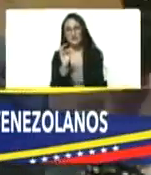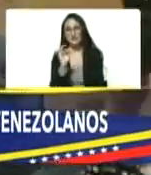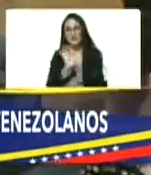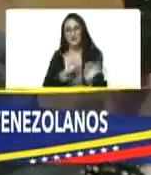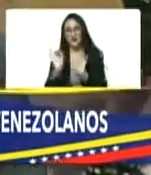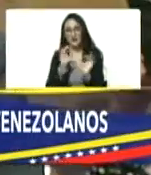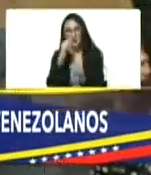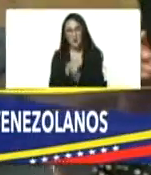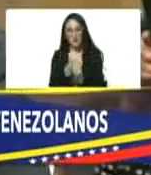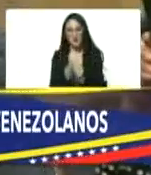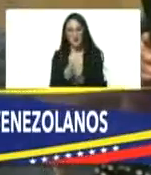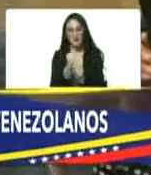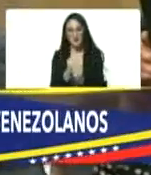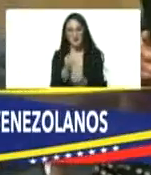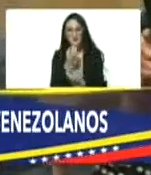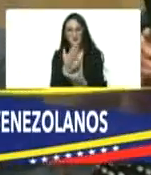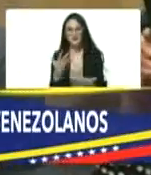para Obreros.